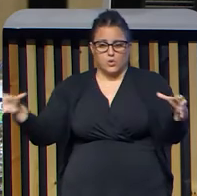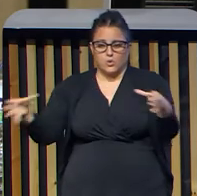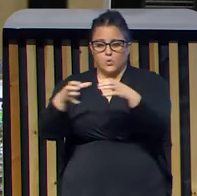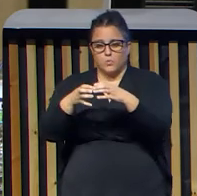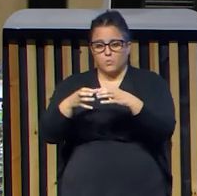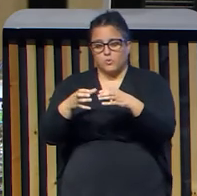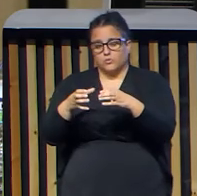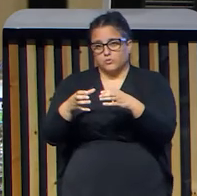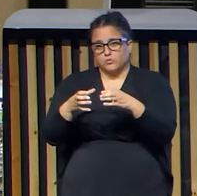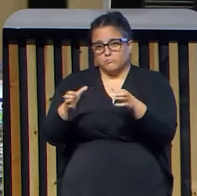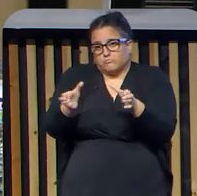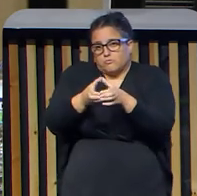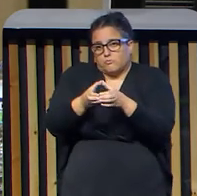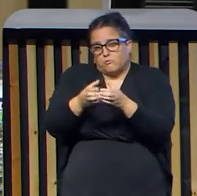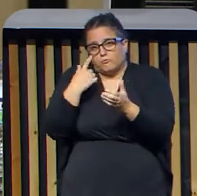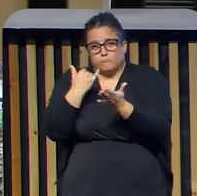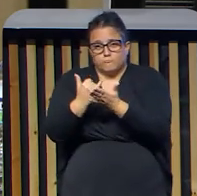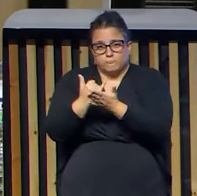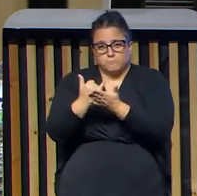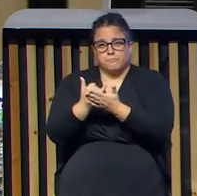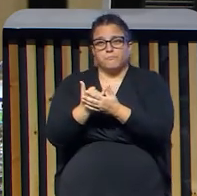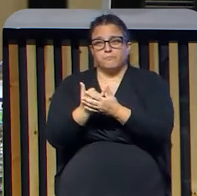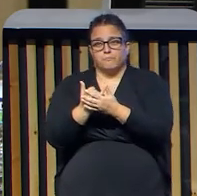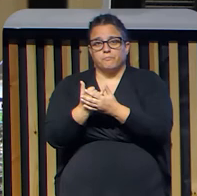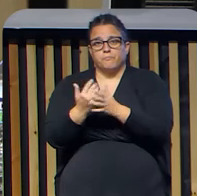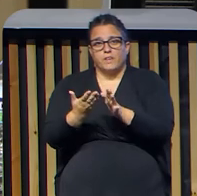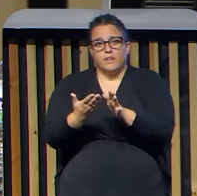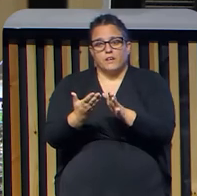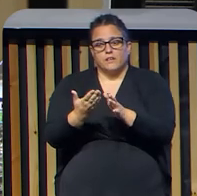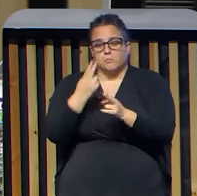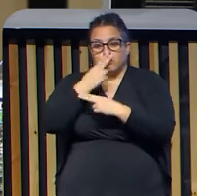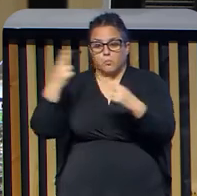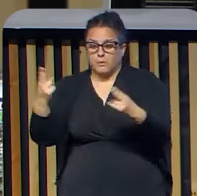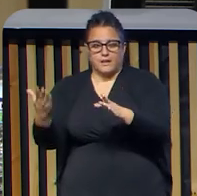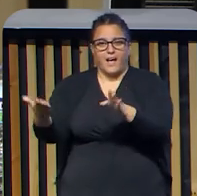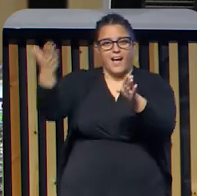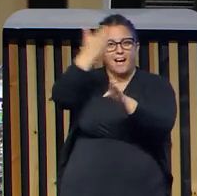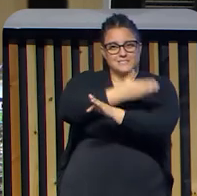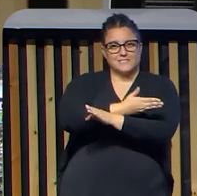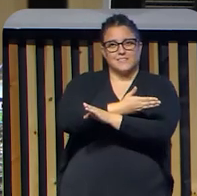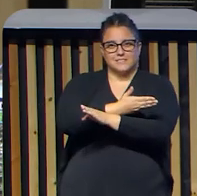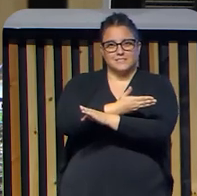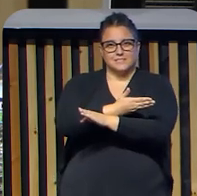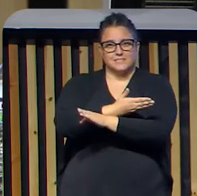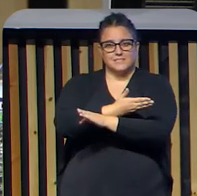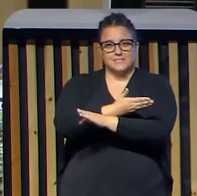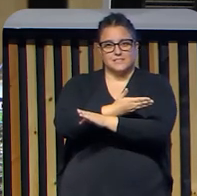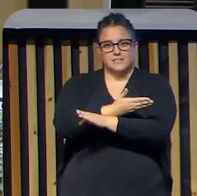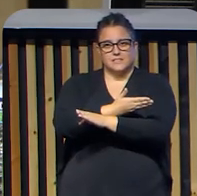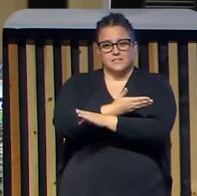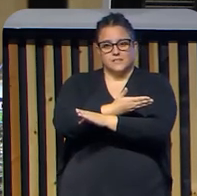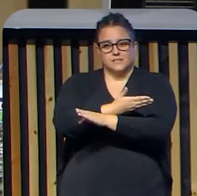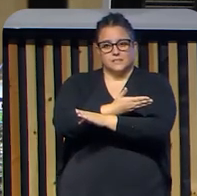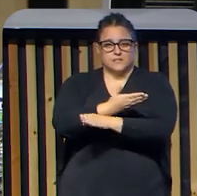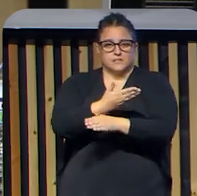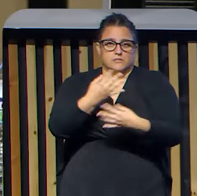Es bueno venga vamos y generalmente tengo que decirte que yo creo que ha sido tirando de amigos Oye pues yo llamo a mi primo tú